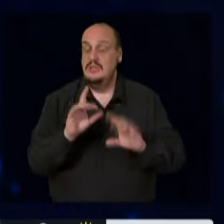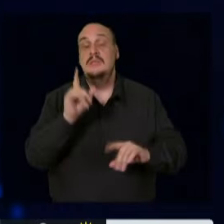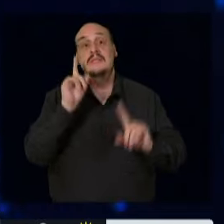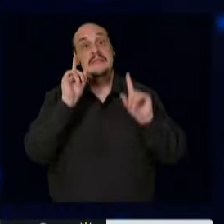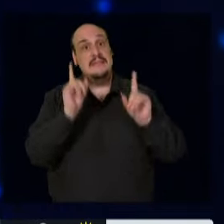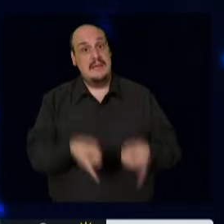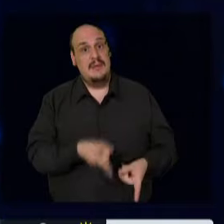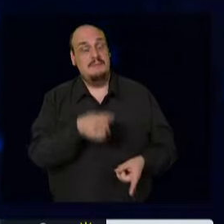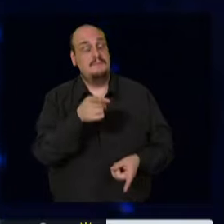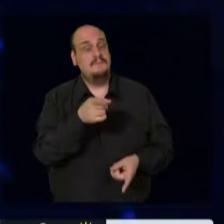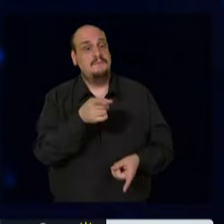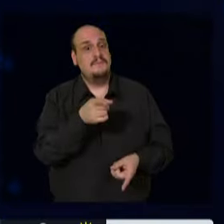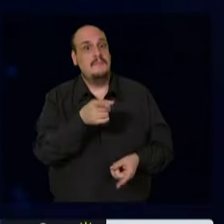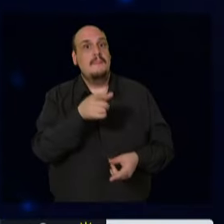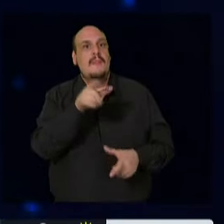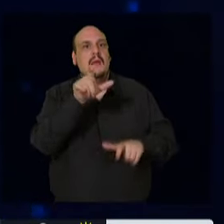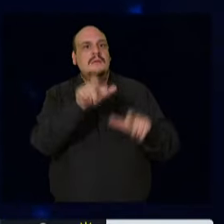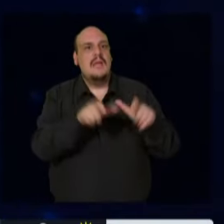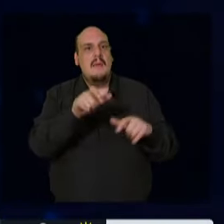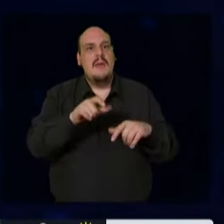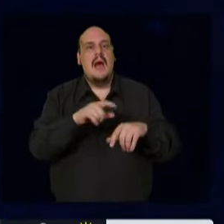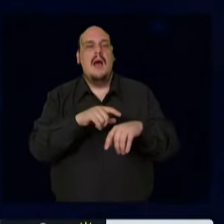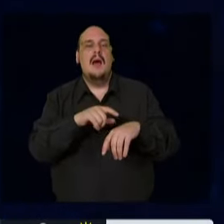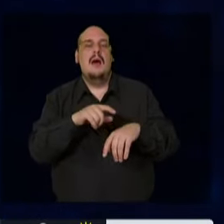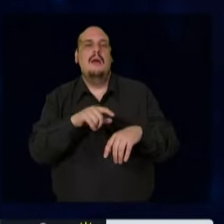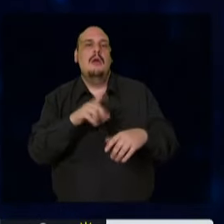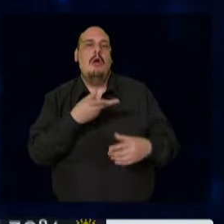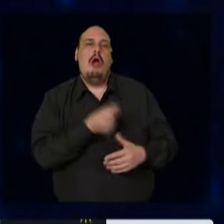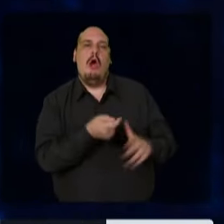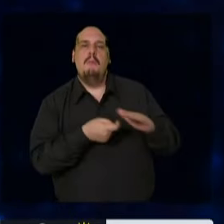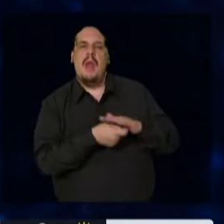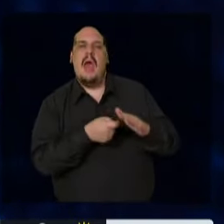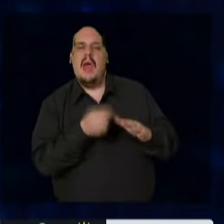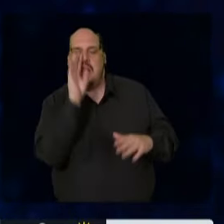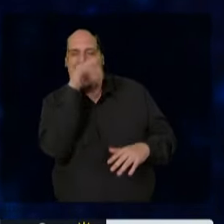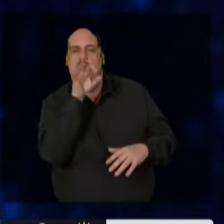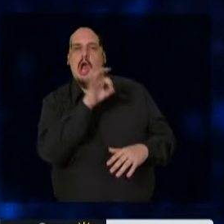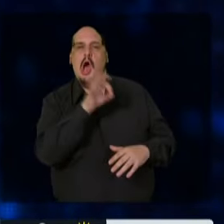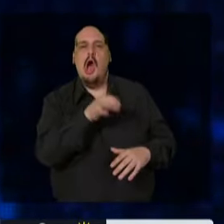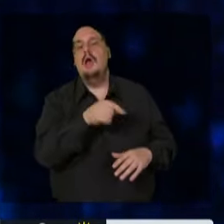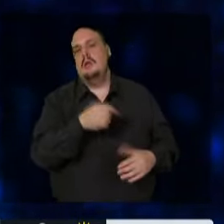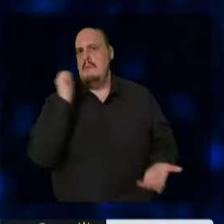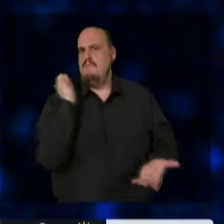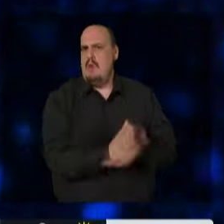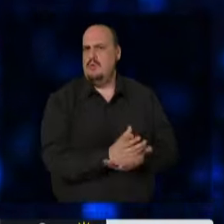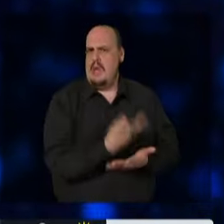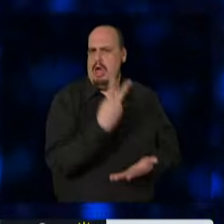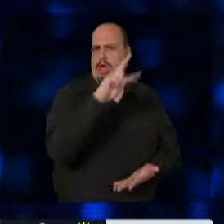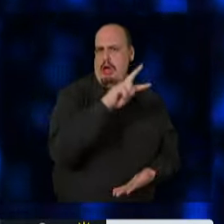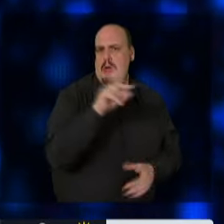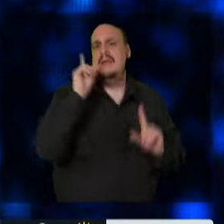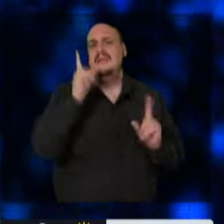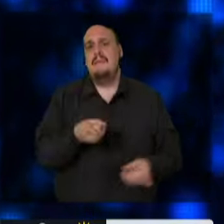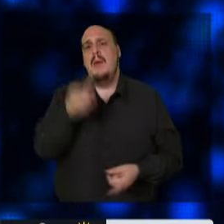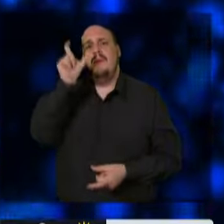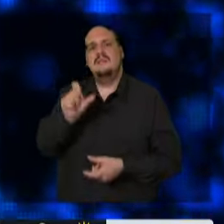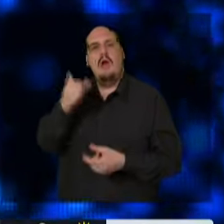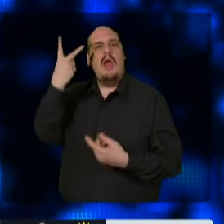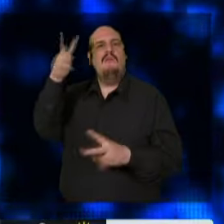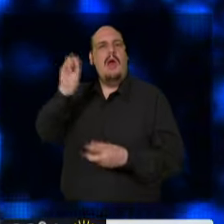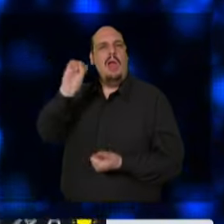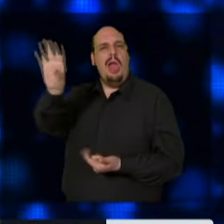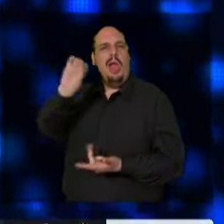penas de lo que es la penal cambiaria y la penal tributaria. Cárcel a evasores, cárcel a los que fugan, para que los